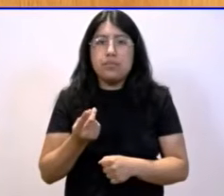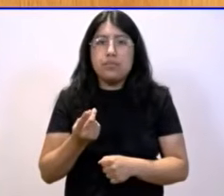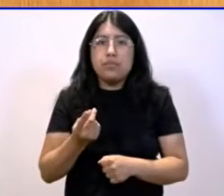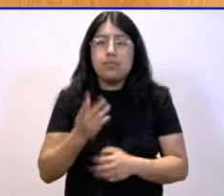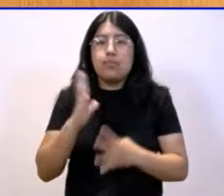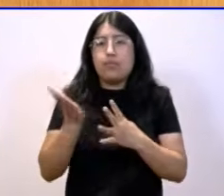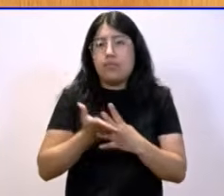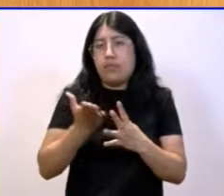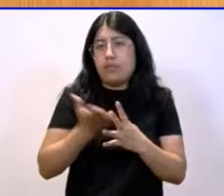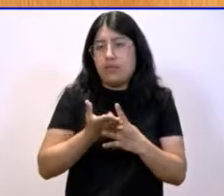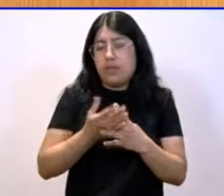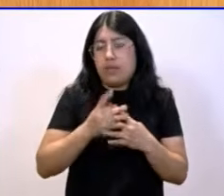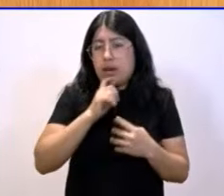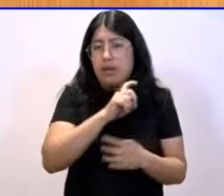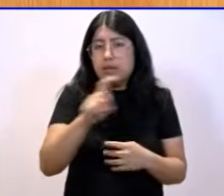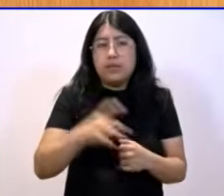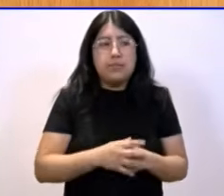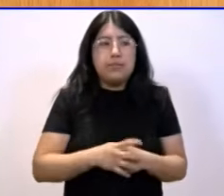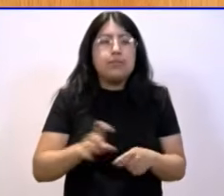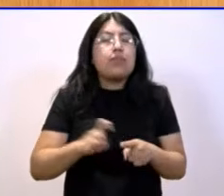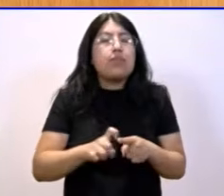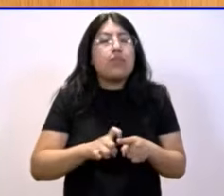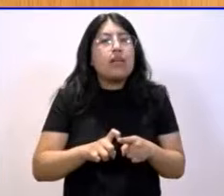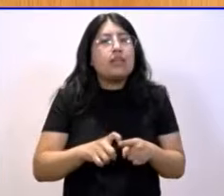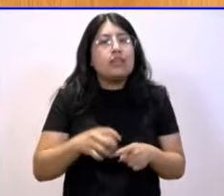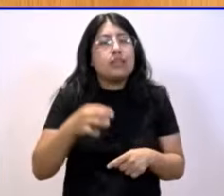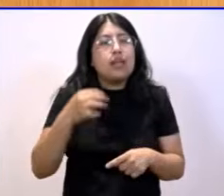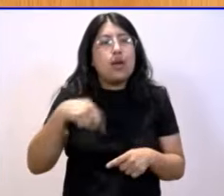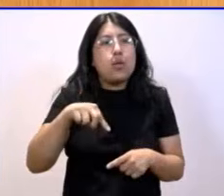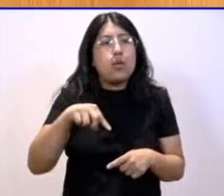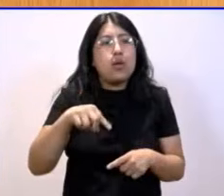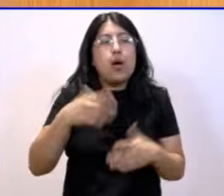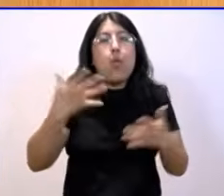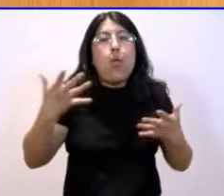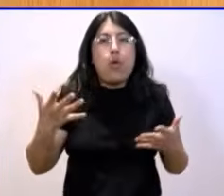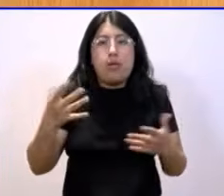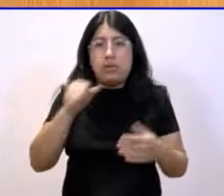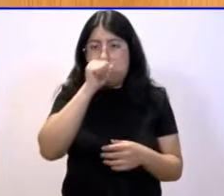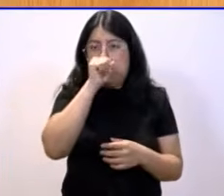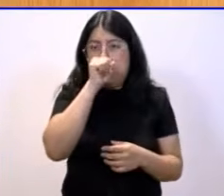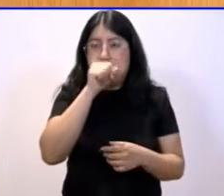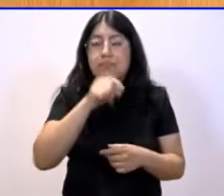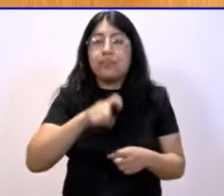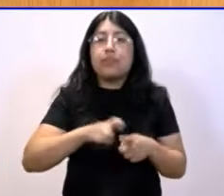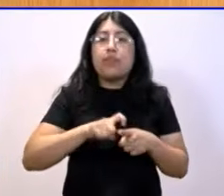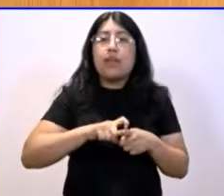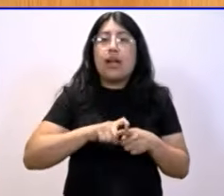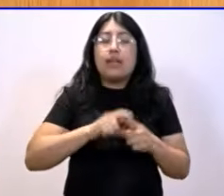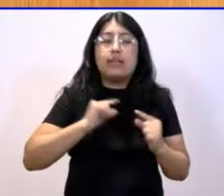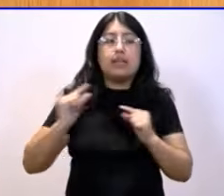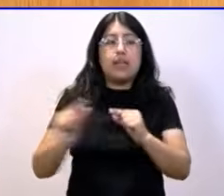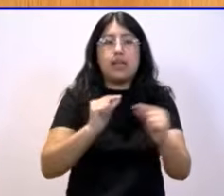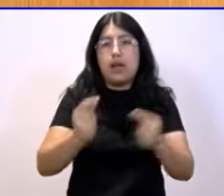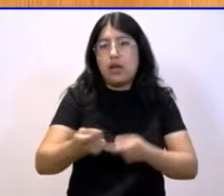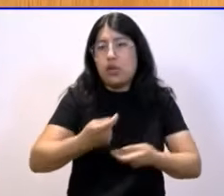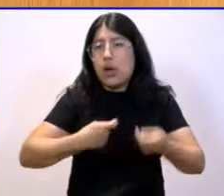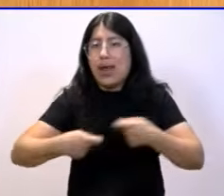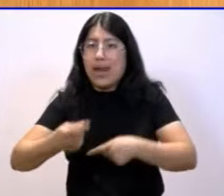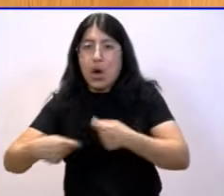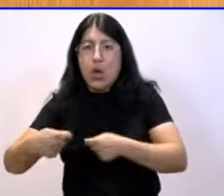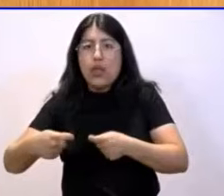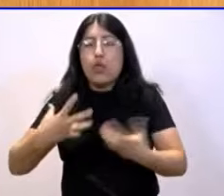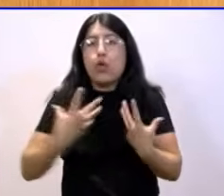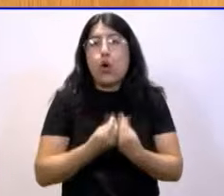parcialmente, porque una característica que tiene este Gobierno es la característica de ser dialogante y negociador con los representantes de